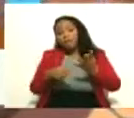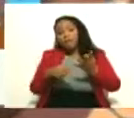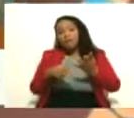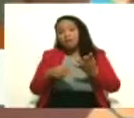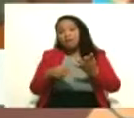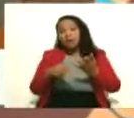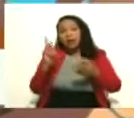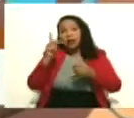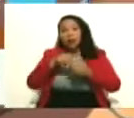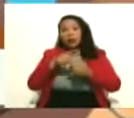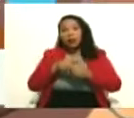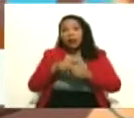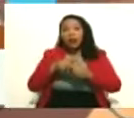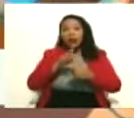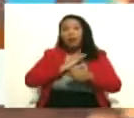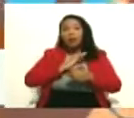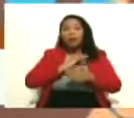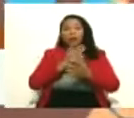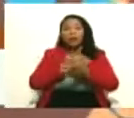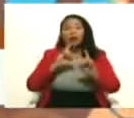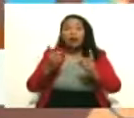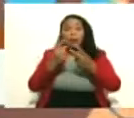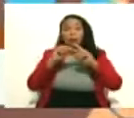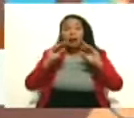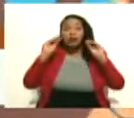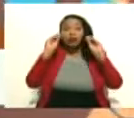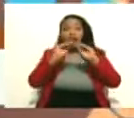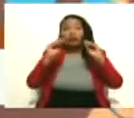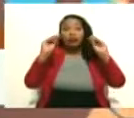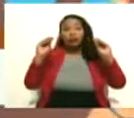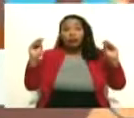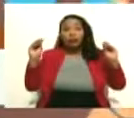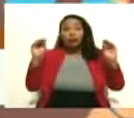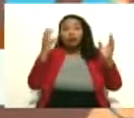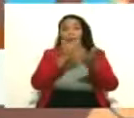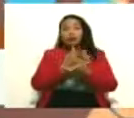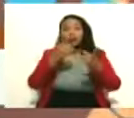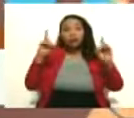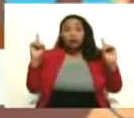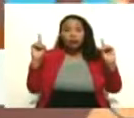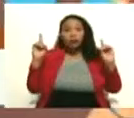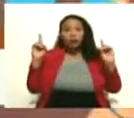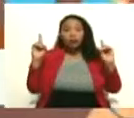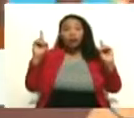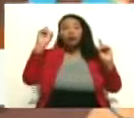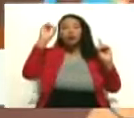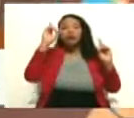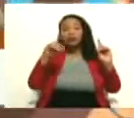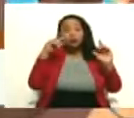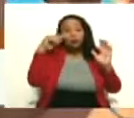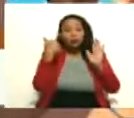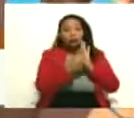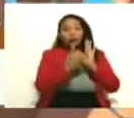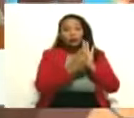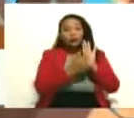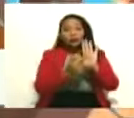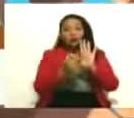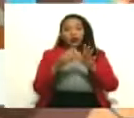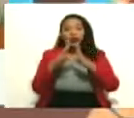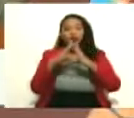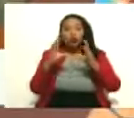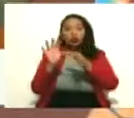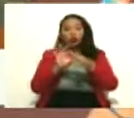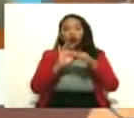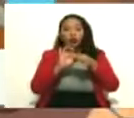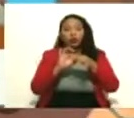democrática, es constitucional, es por la paz, es convocándonos a la democracia. Es también para demostrarnos unidos. No